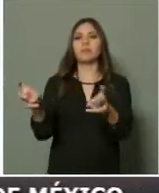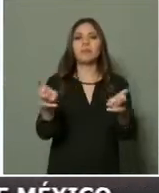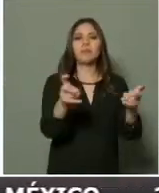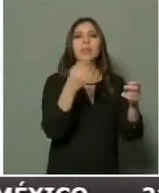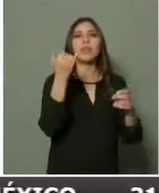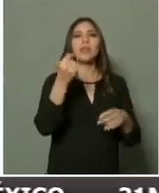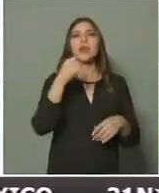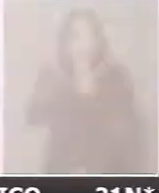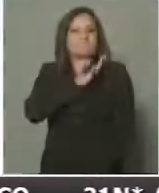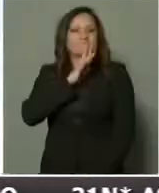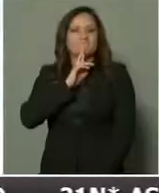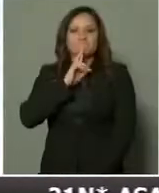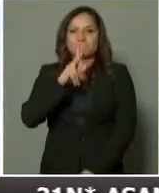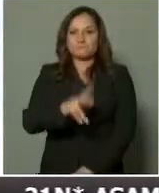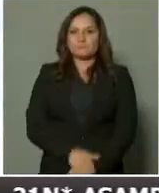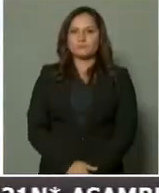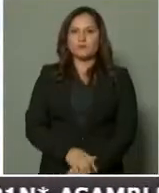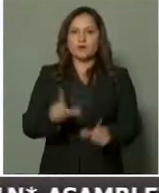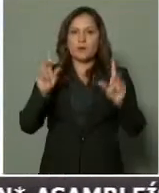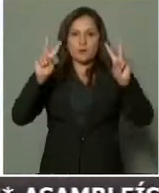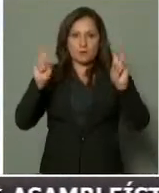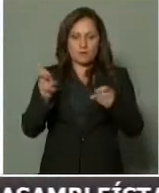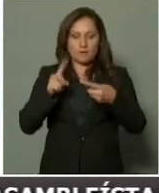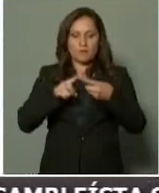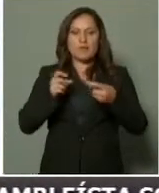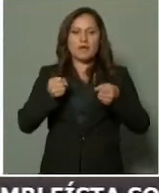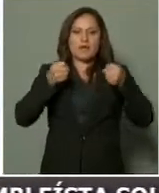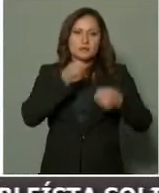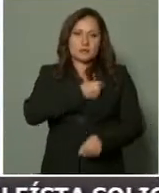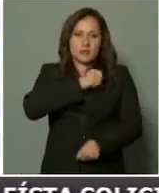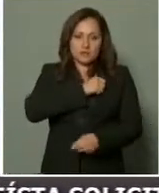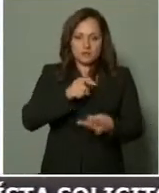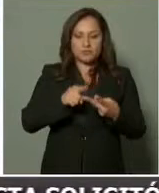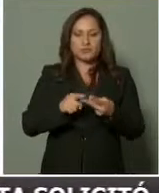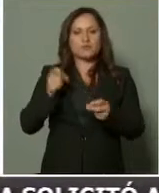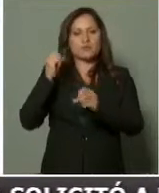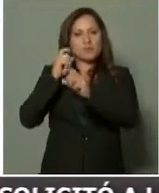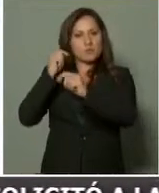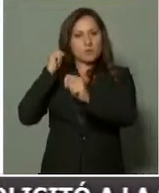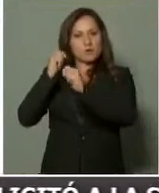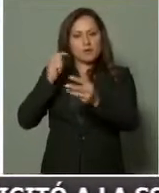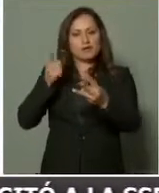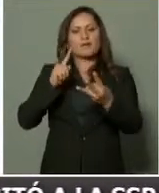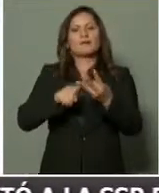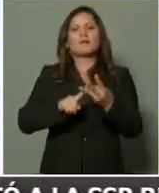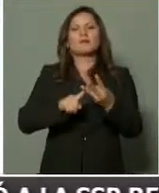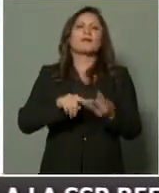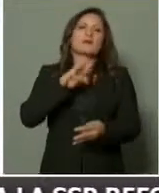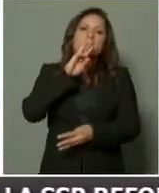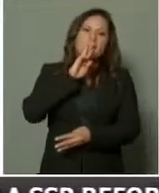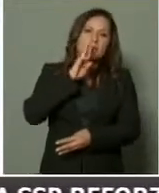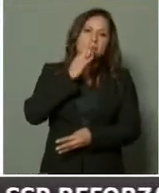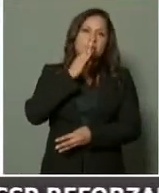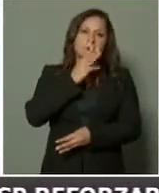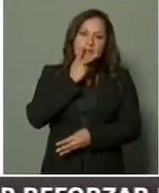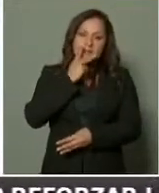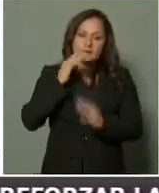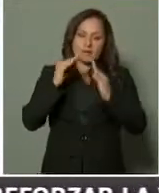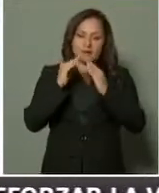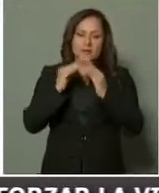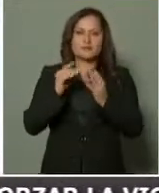vicios y la deserción escolar. En tanto, Roselia Porfirio Agustín del PRI propuso instalar cámaras de video en los uniformes de los